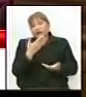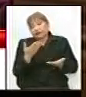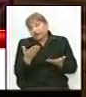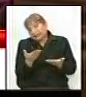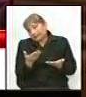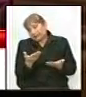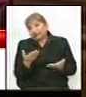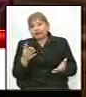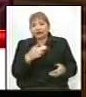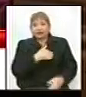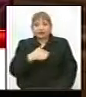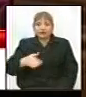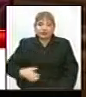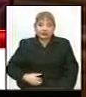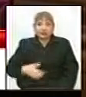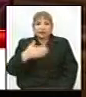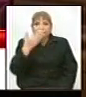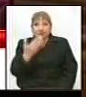presidente,